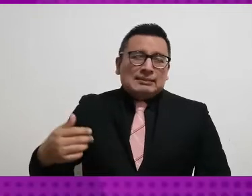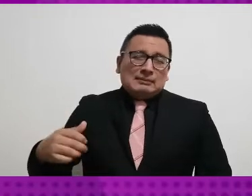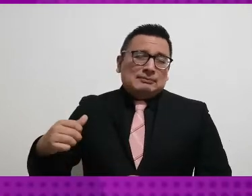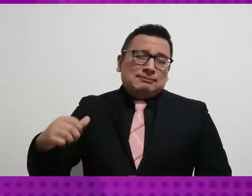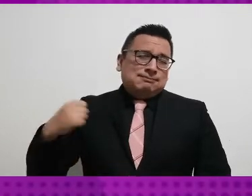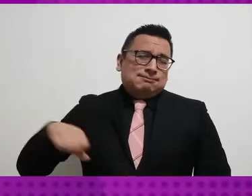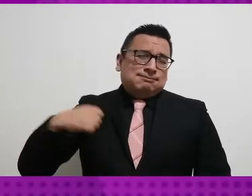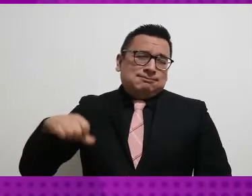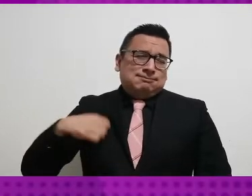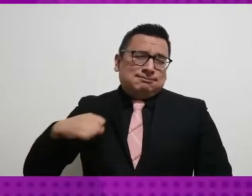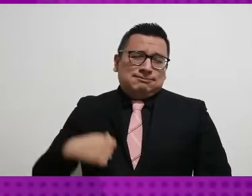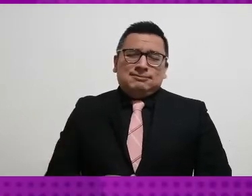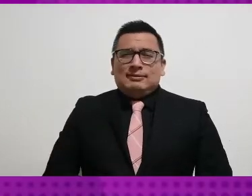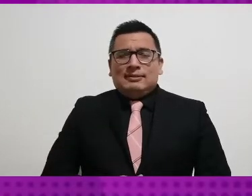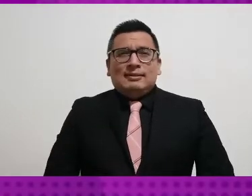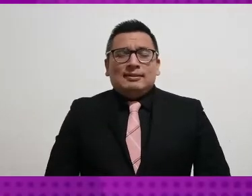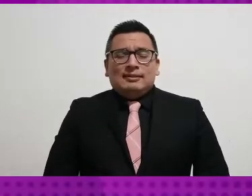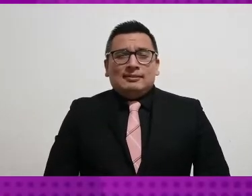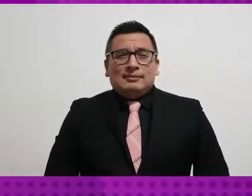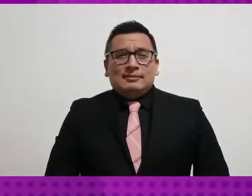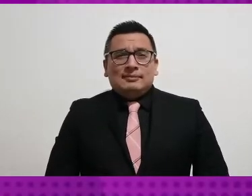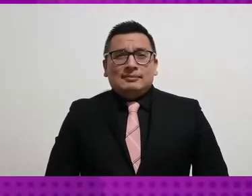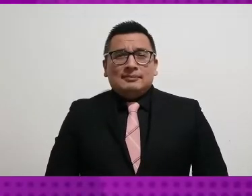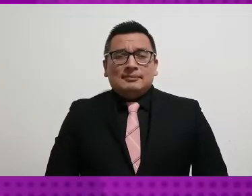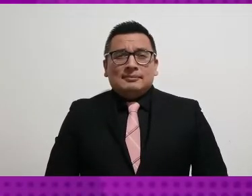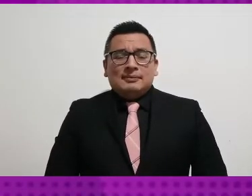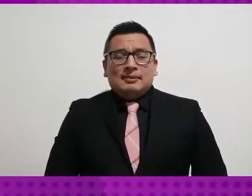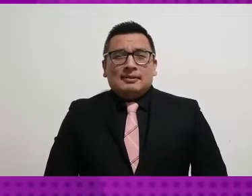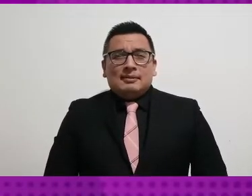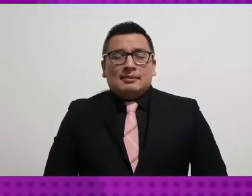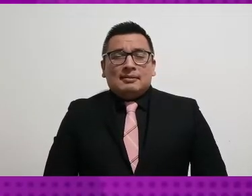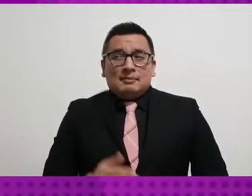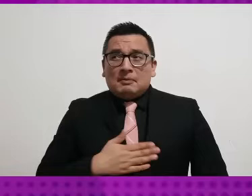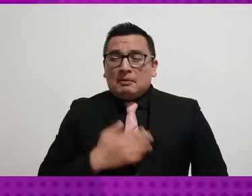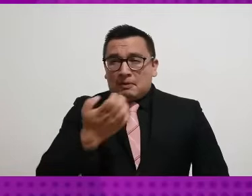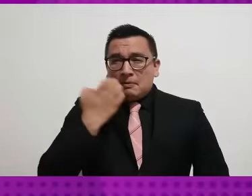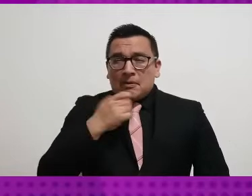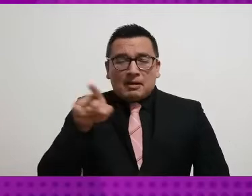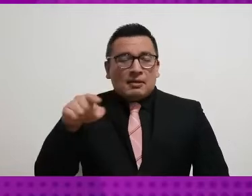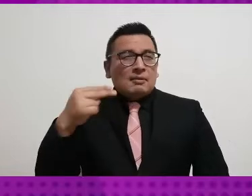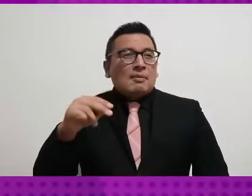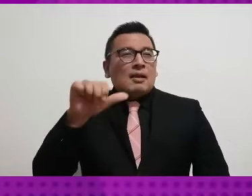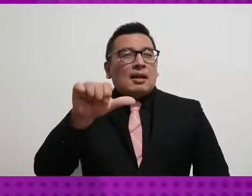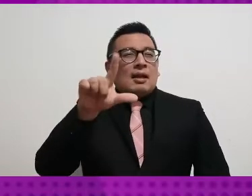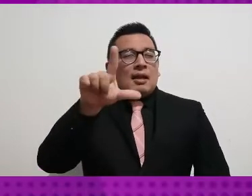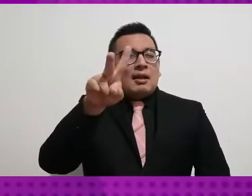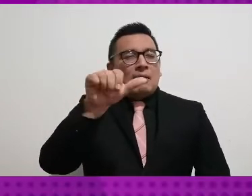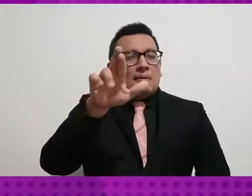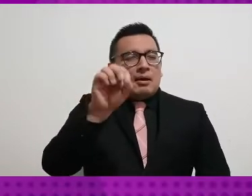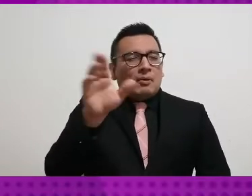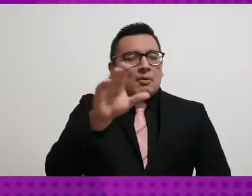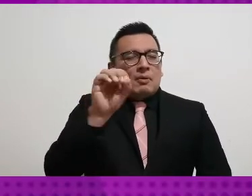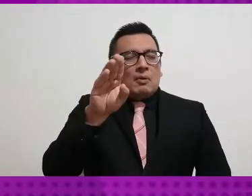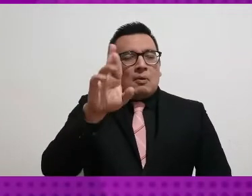antiguas de Saltillo, pero también emblemática de la ciudad. Sí, emblemática de la ciudad. Estudié ahí en la primaria Álvaro Obregón, también una escuela